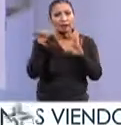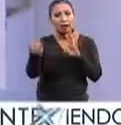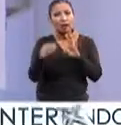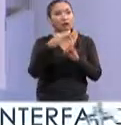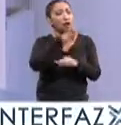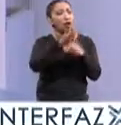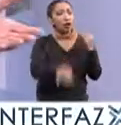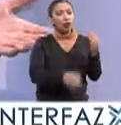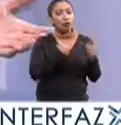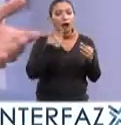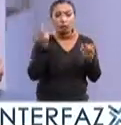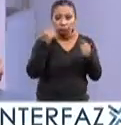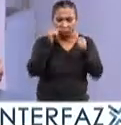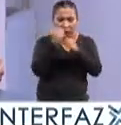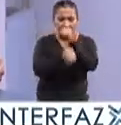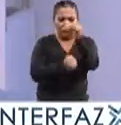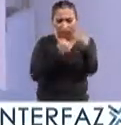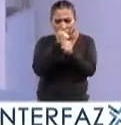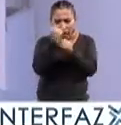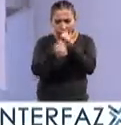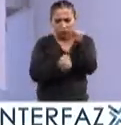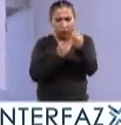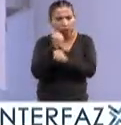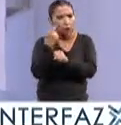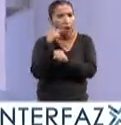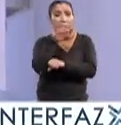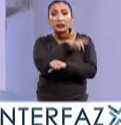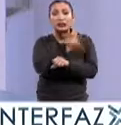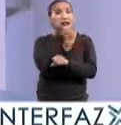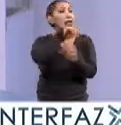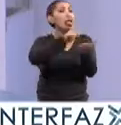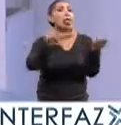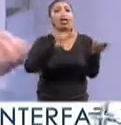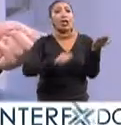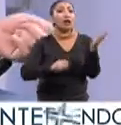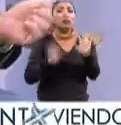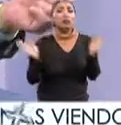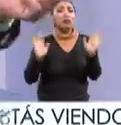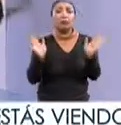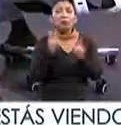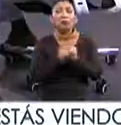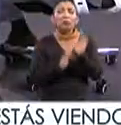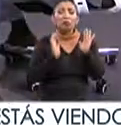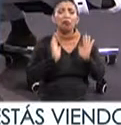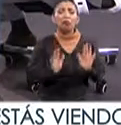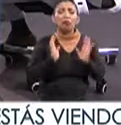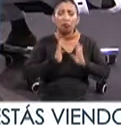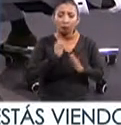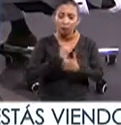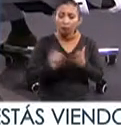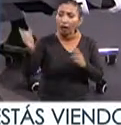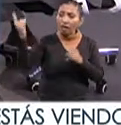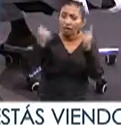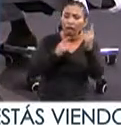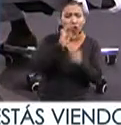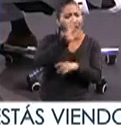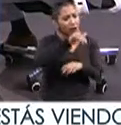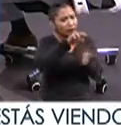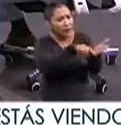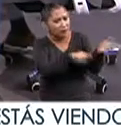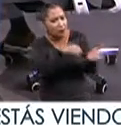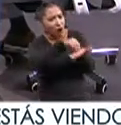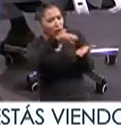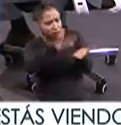y además en todos ellos invirtió muchos años. No tenía prisa por eso. A pesar de que llegaban los editores y le decían, firma